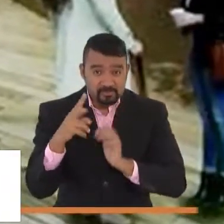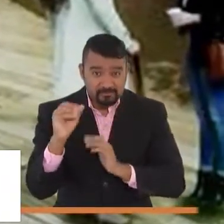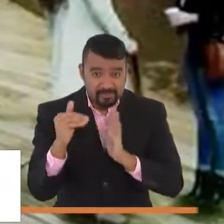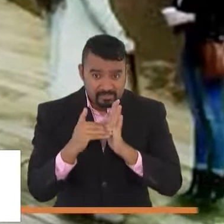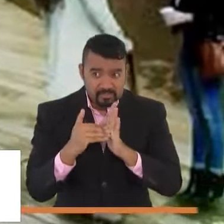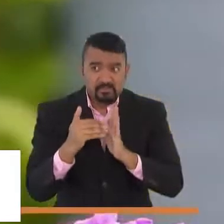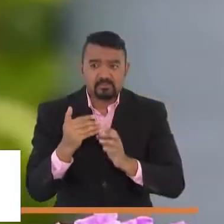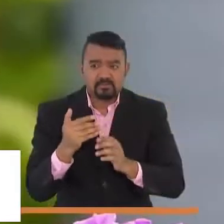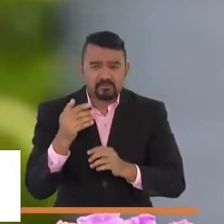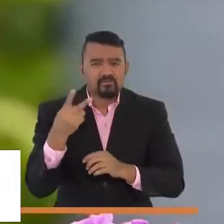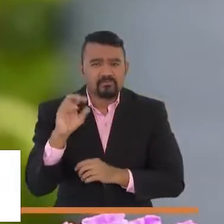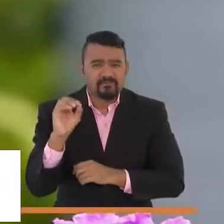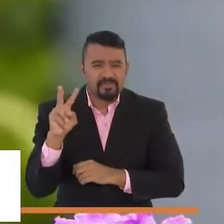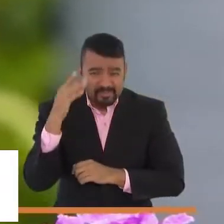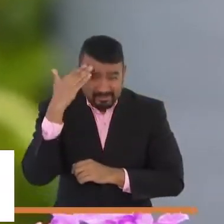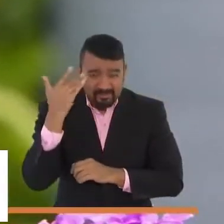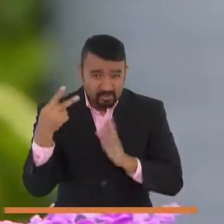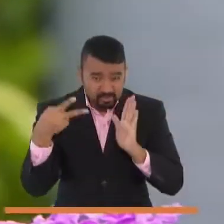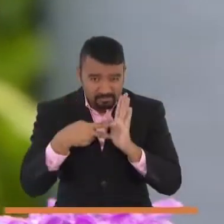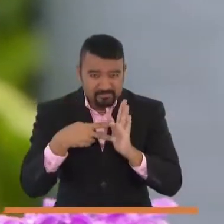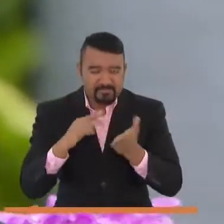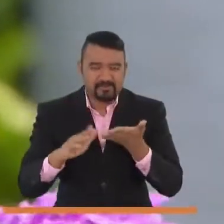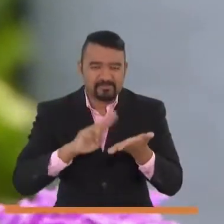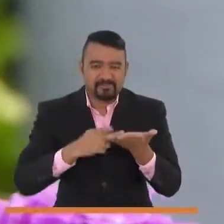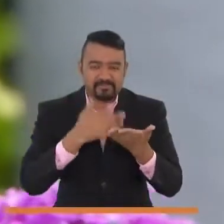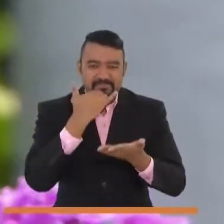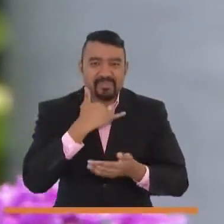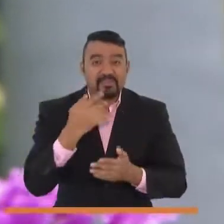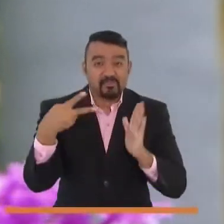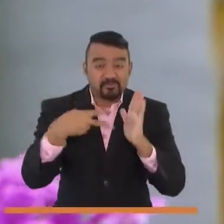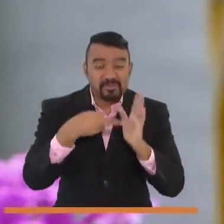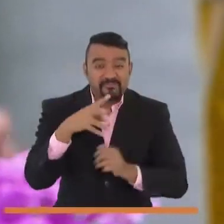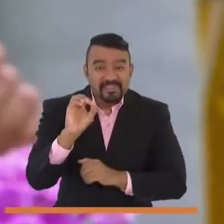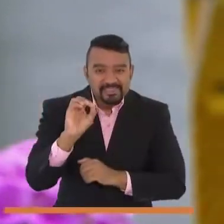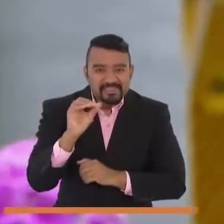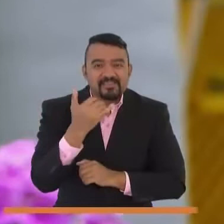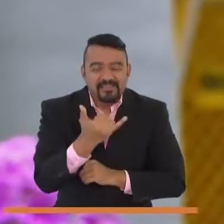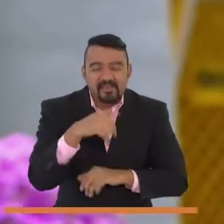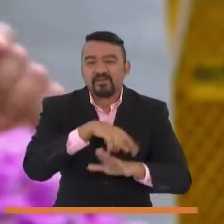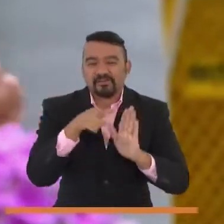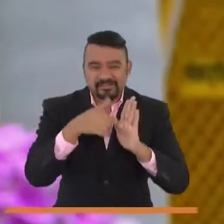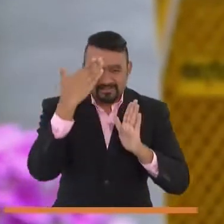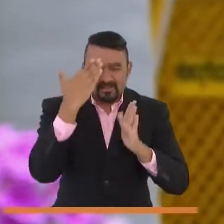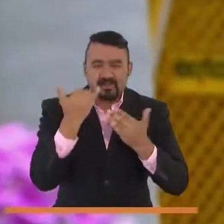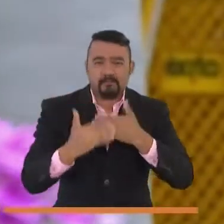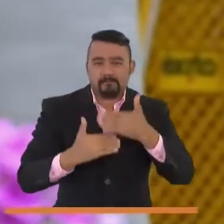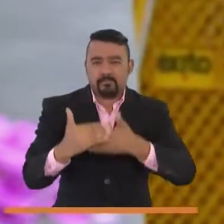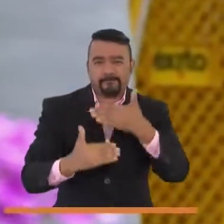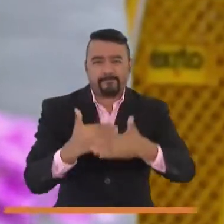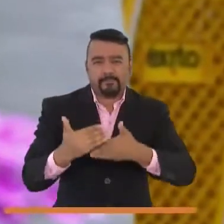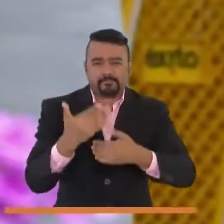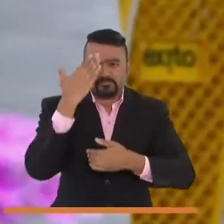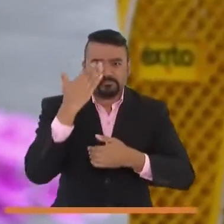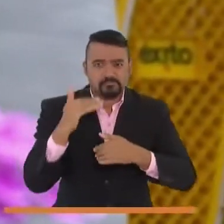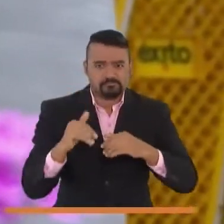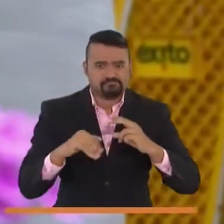si todo sale bien desde lo jurídico y los pasos que hay que dar desde lo contractual, estaremos iniciando la segunda etapa del